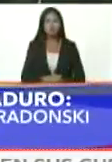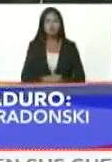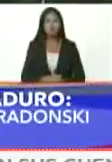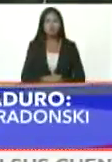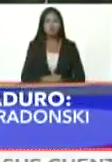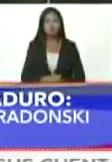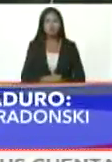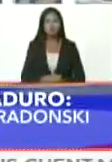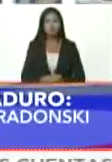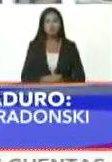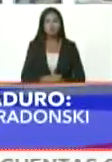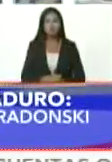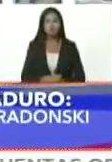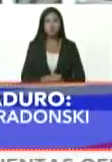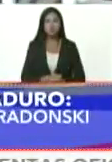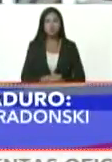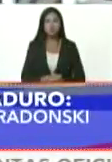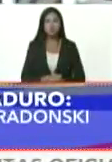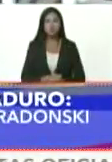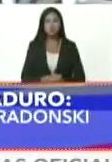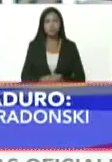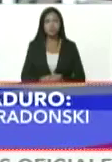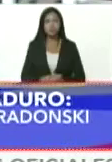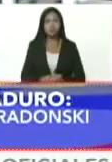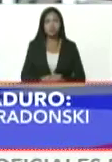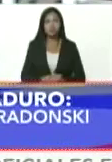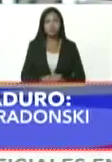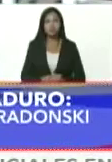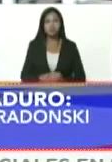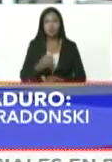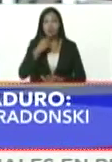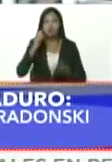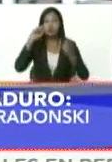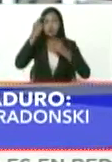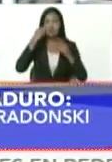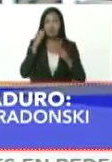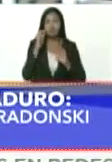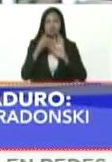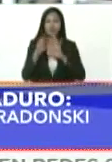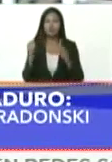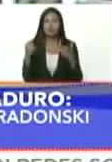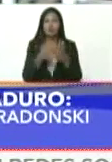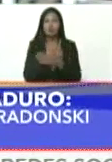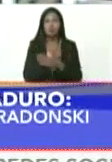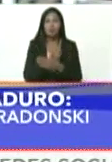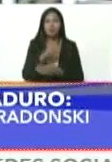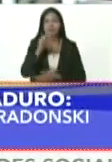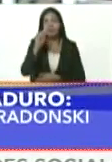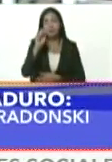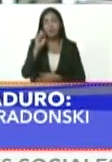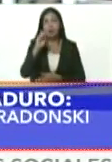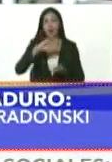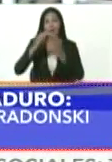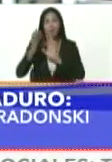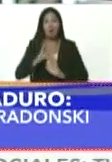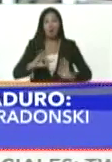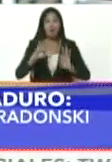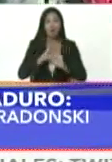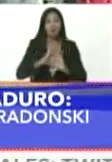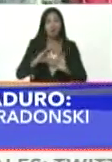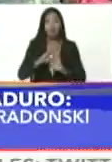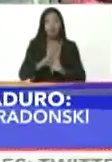Comuna o nada, es la misión. Lo dijo Chávez en el golpe de timón. Comuna o